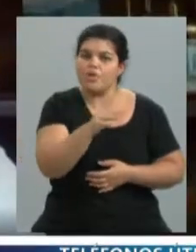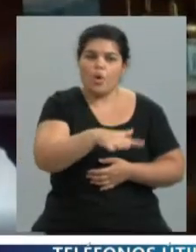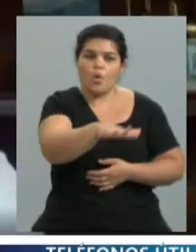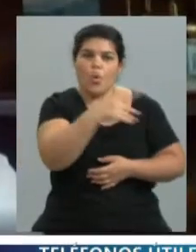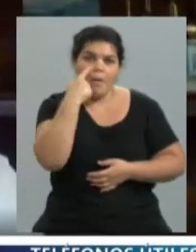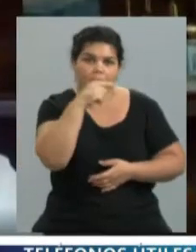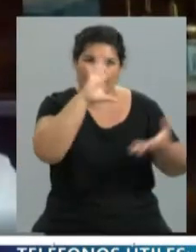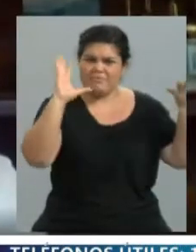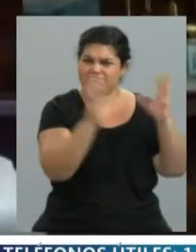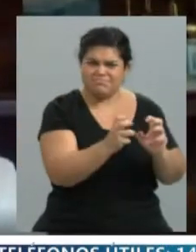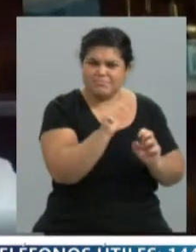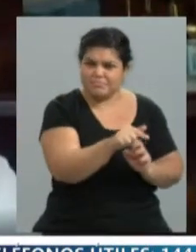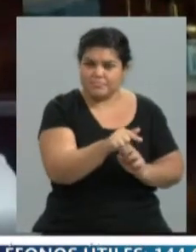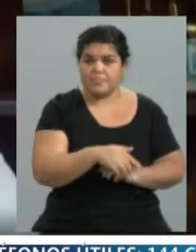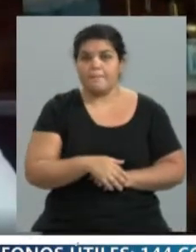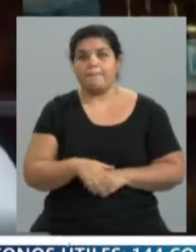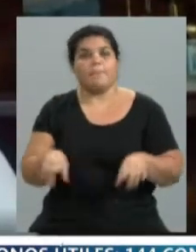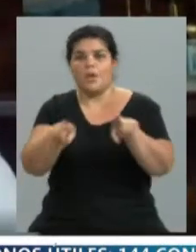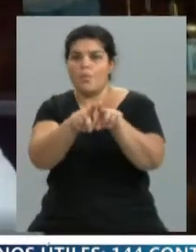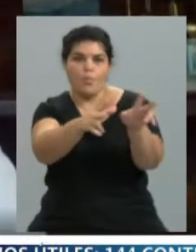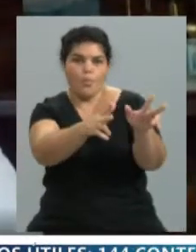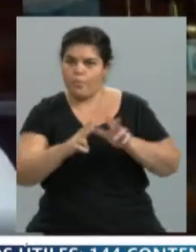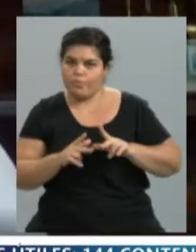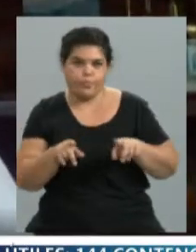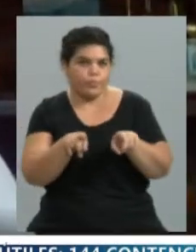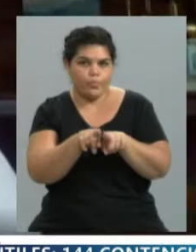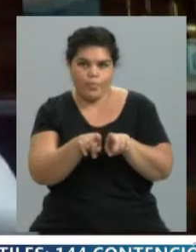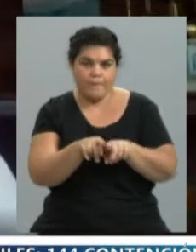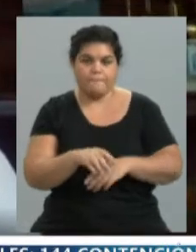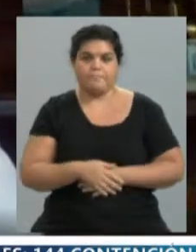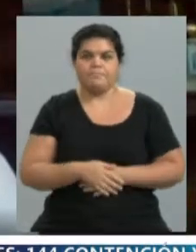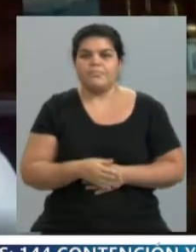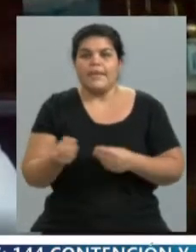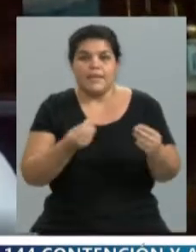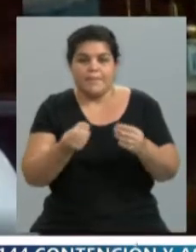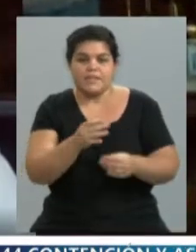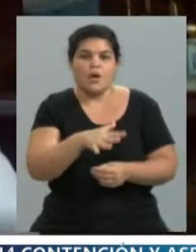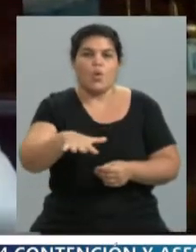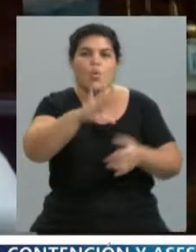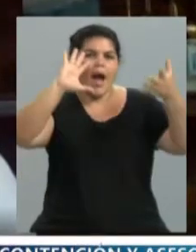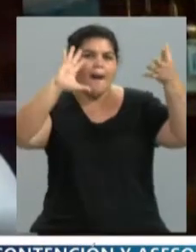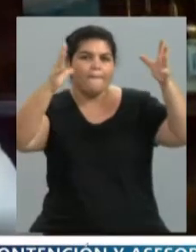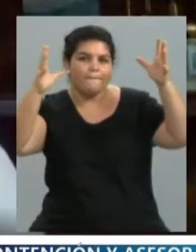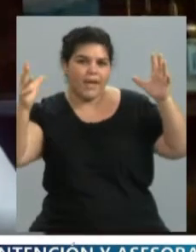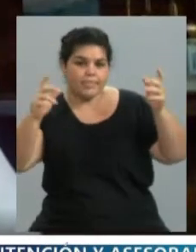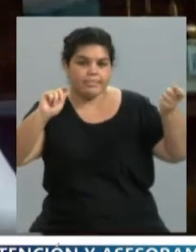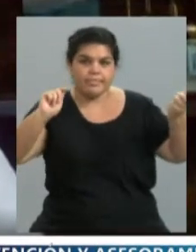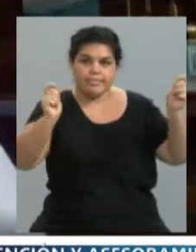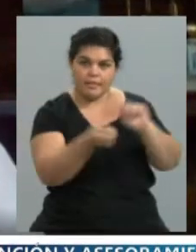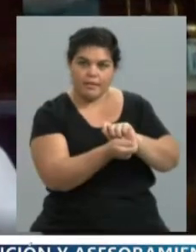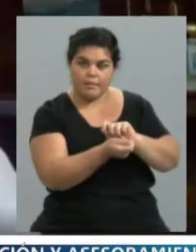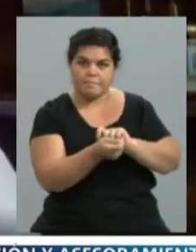Exactamente, Claudia, así como vos lo decís. Justamente es el cambio de las condiciones ambientales, digamos, lo